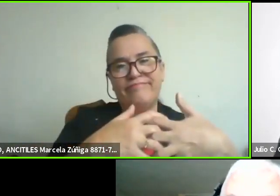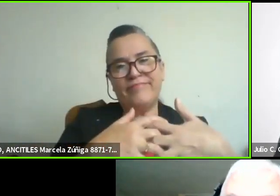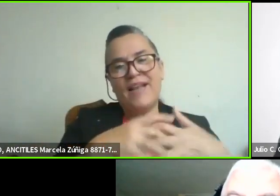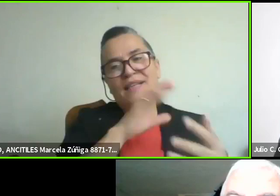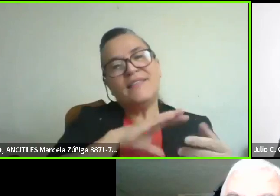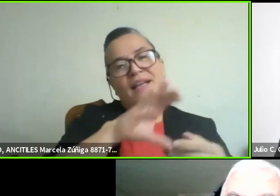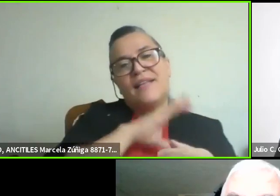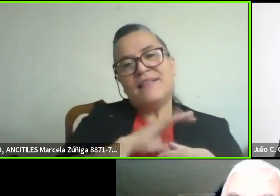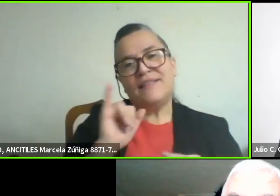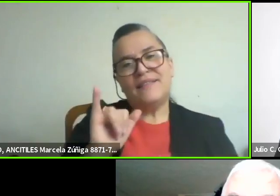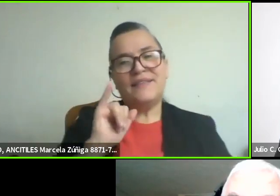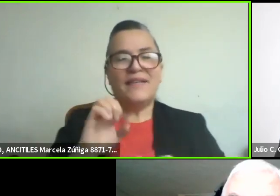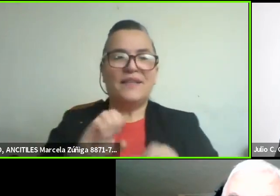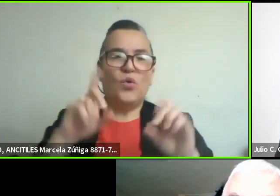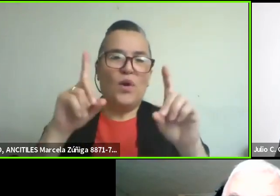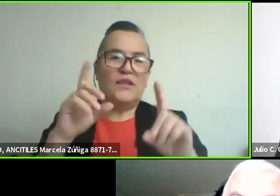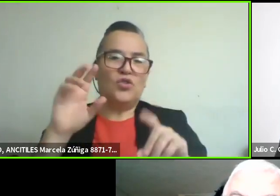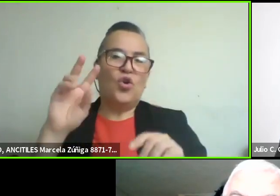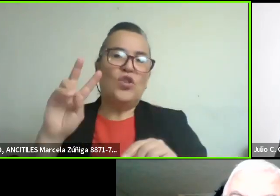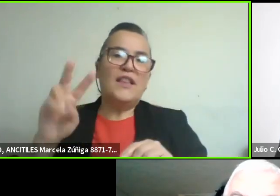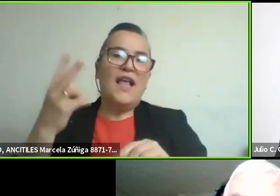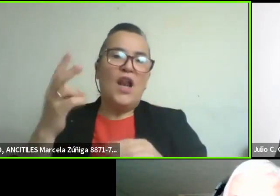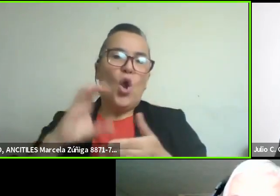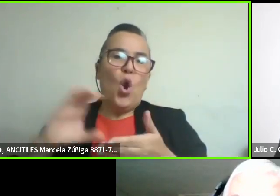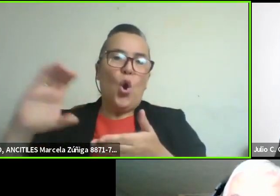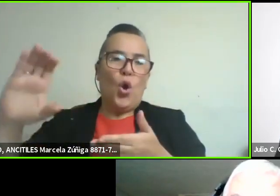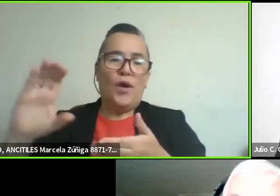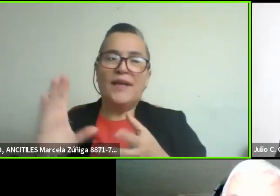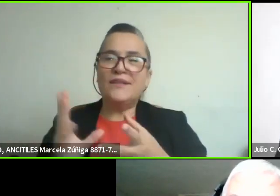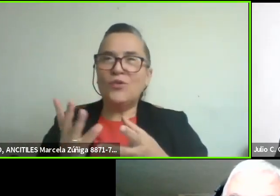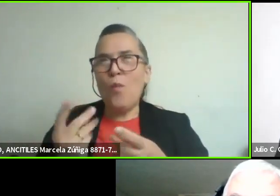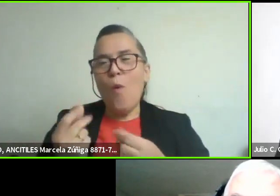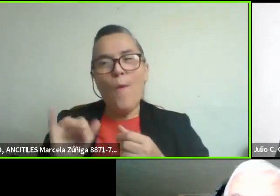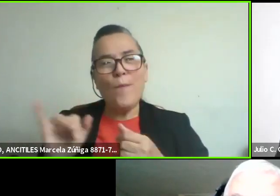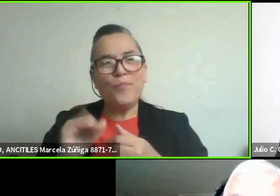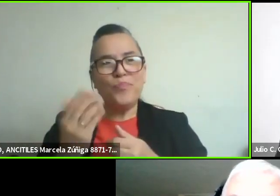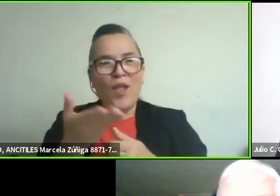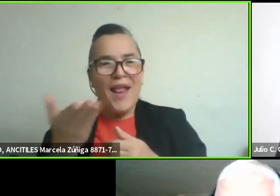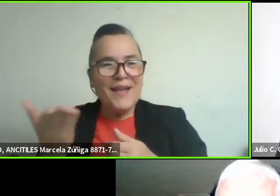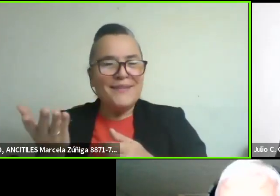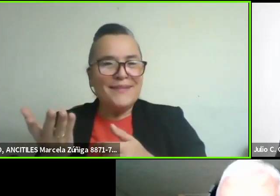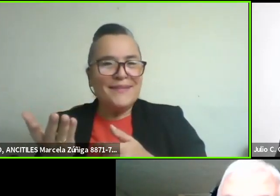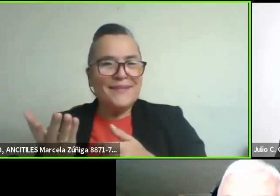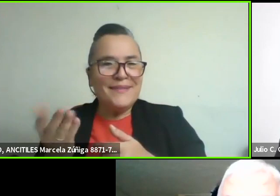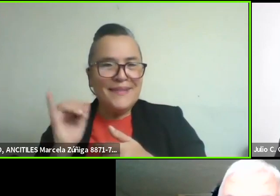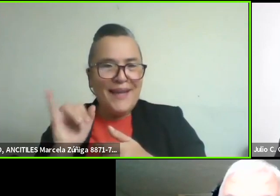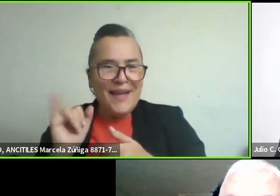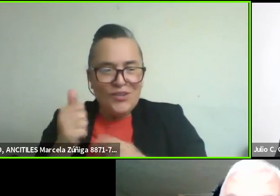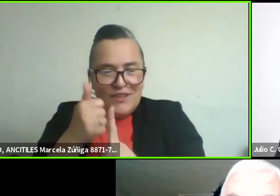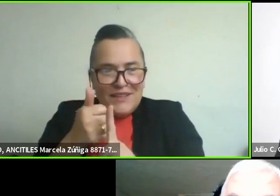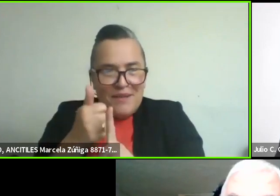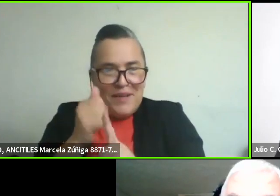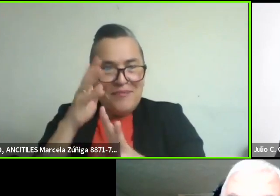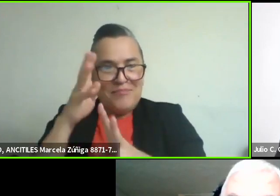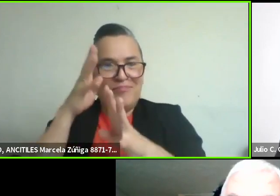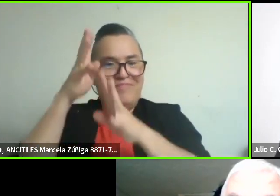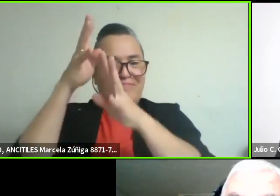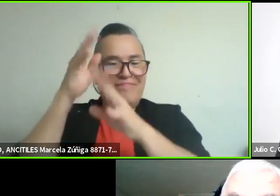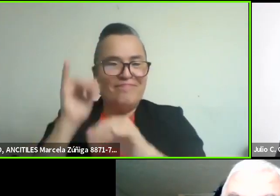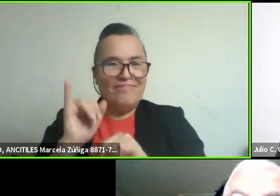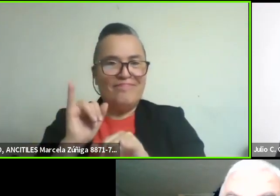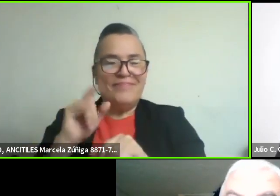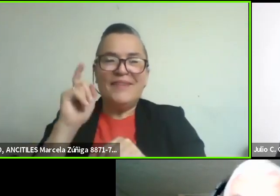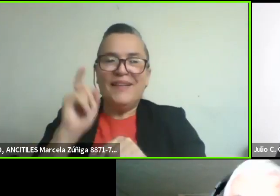características de esa educación secundaria es decir es un ingrediente que lleva en sí mismos la creatividad que